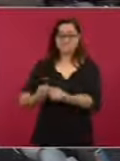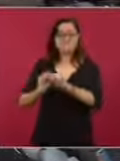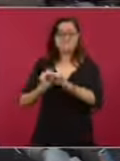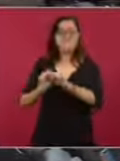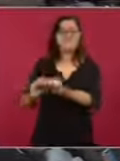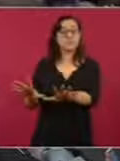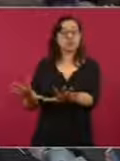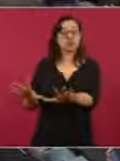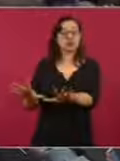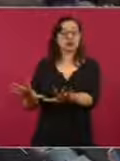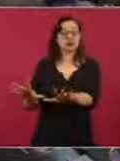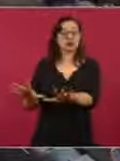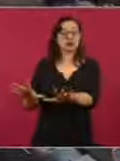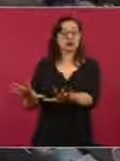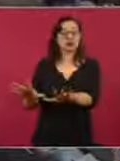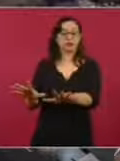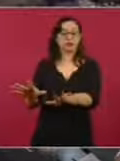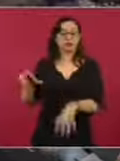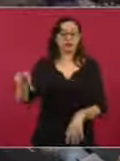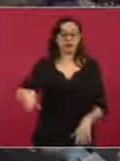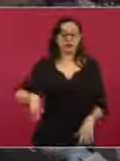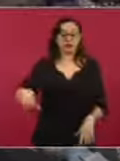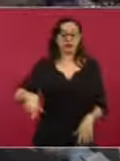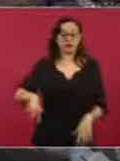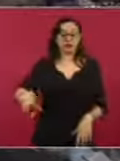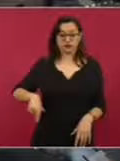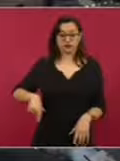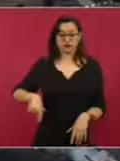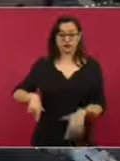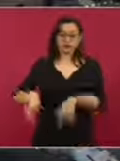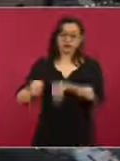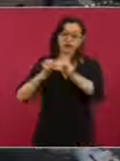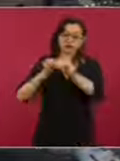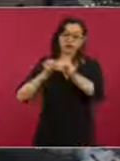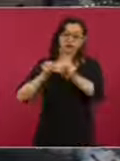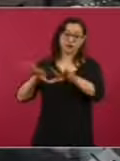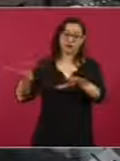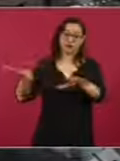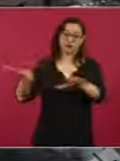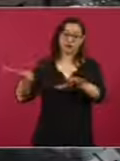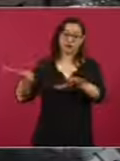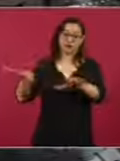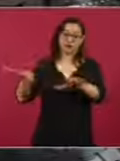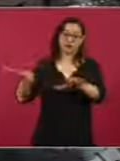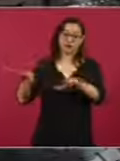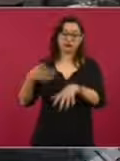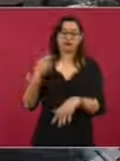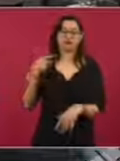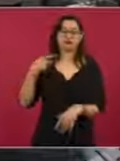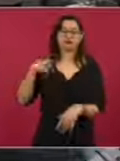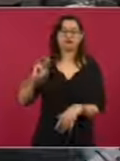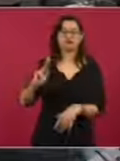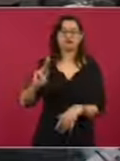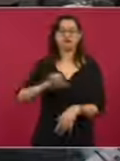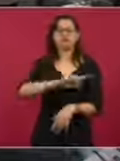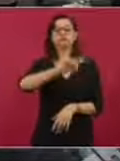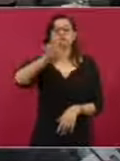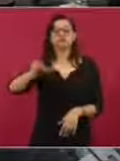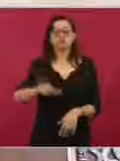del gobierno, pero replicaron